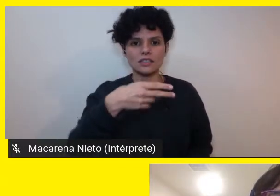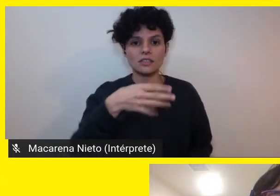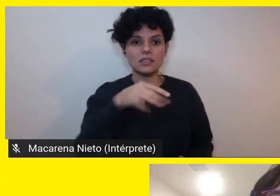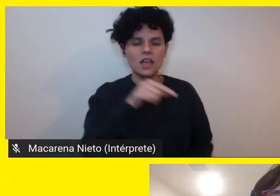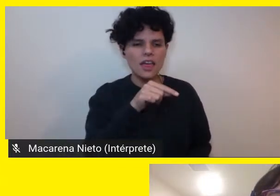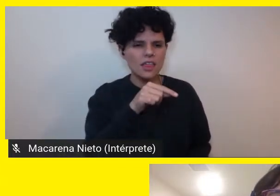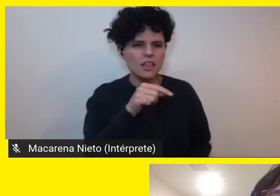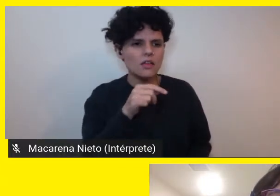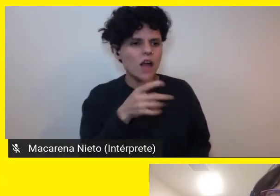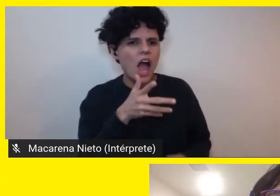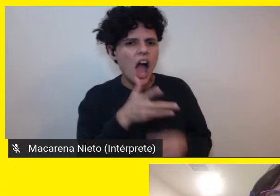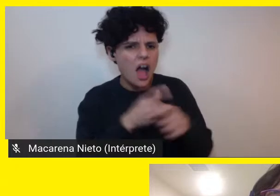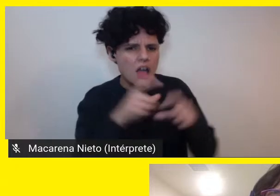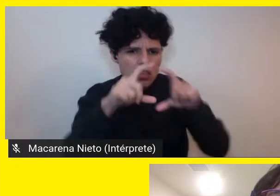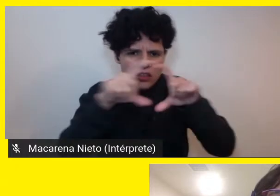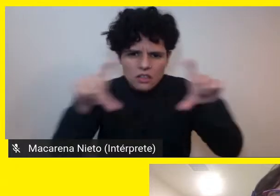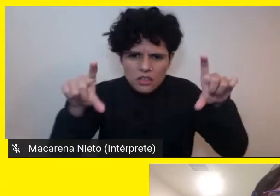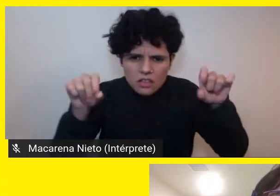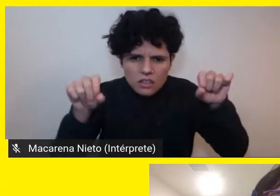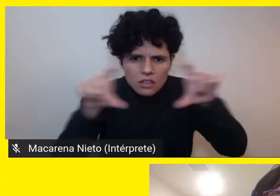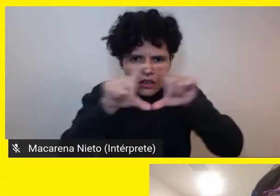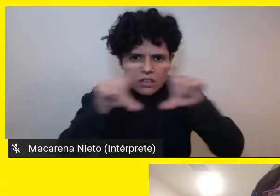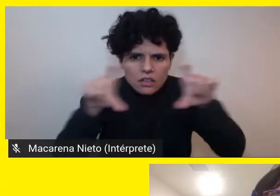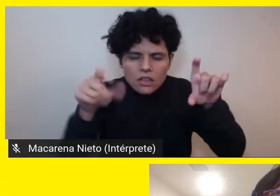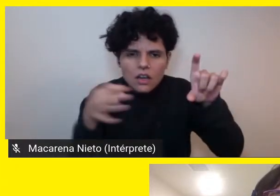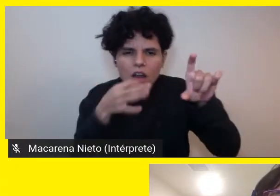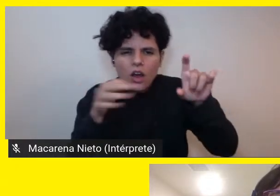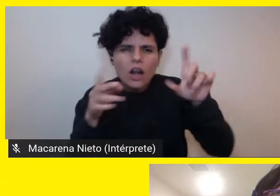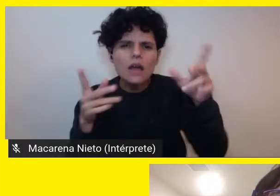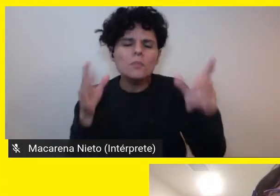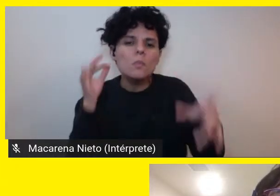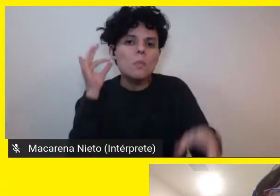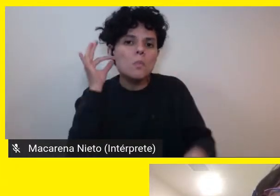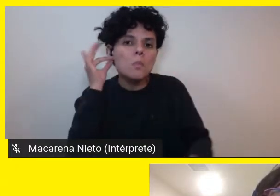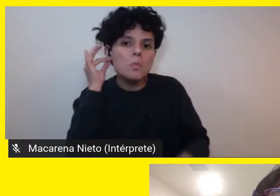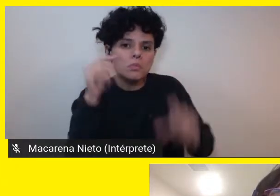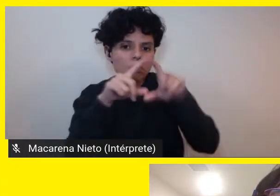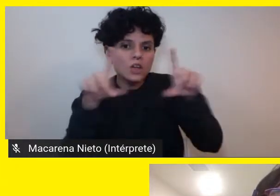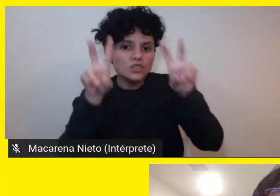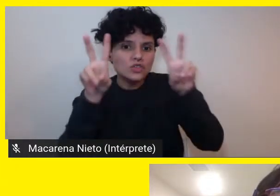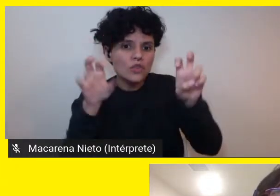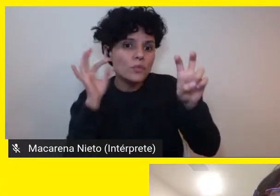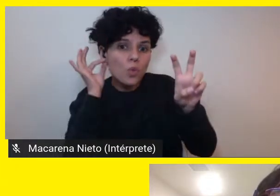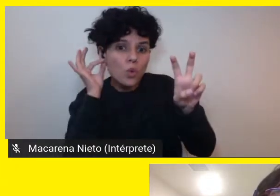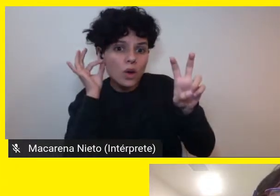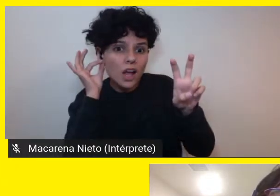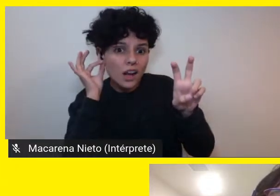las mujeres se atrevieron a balbucear ante la comisión